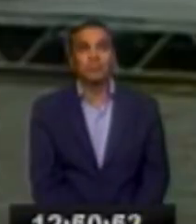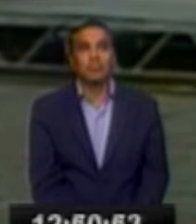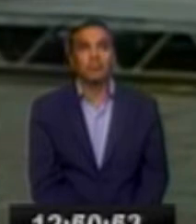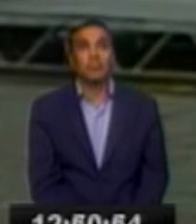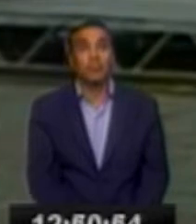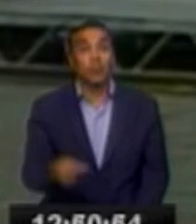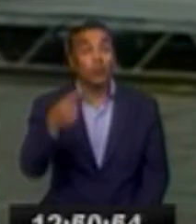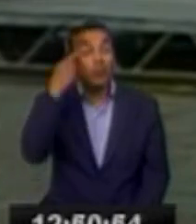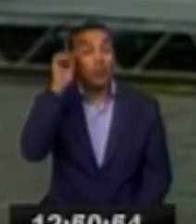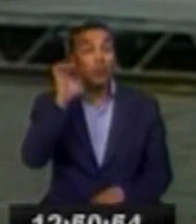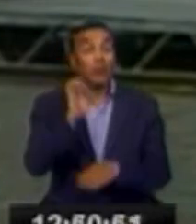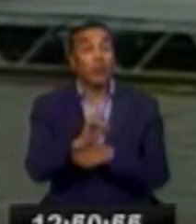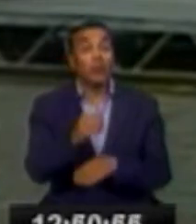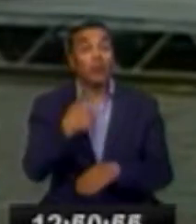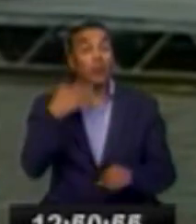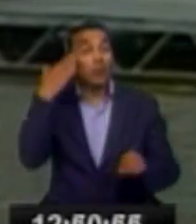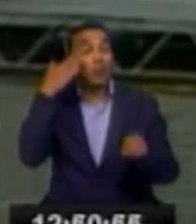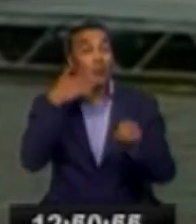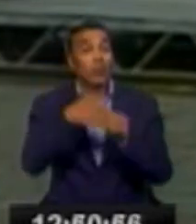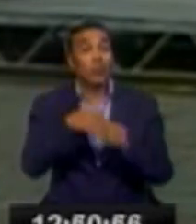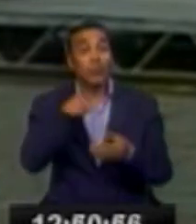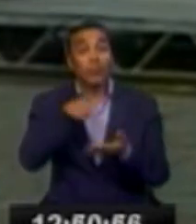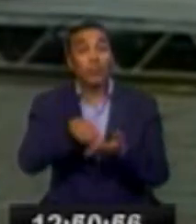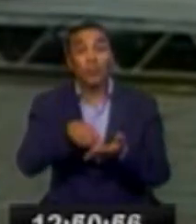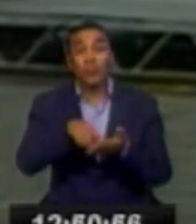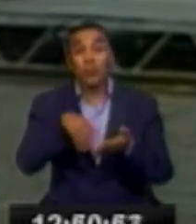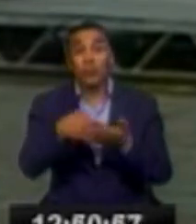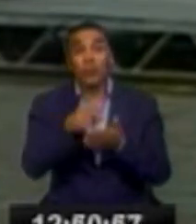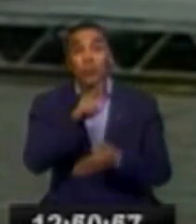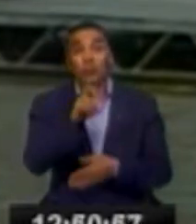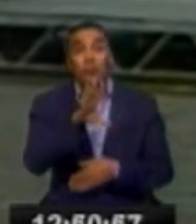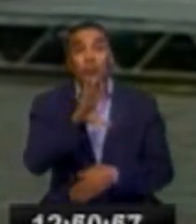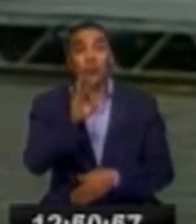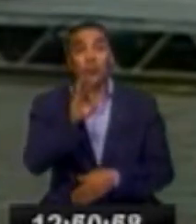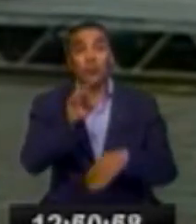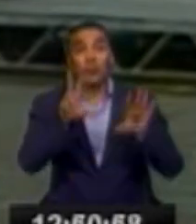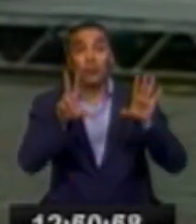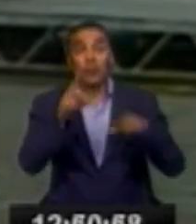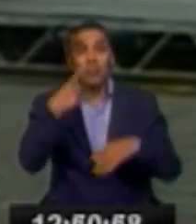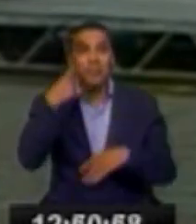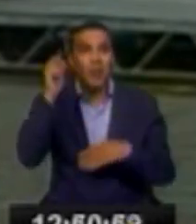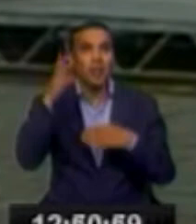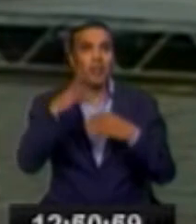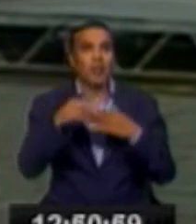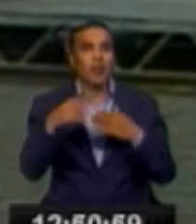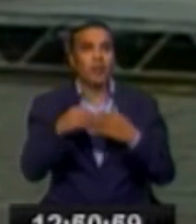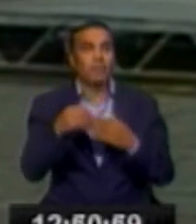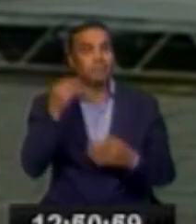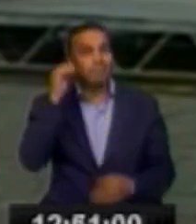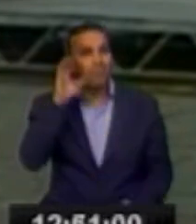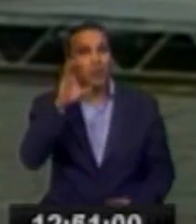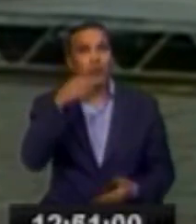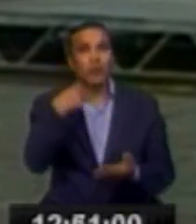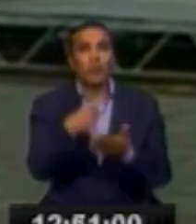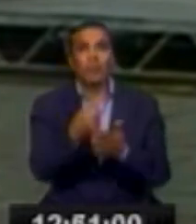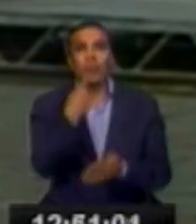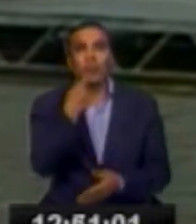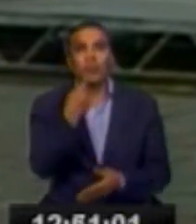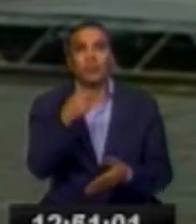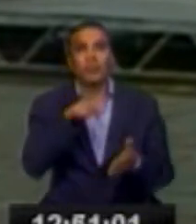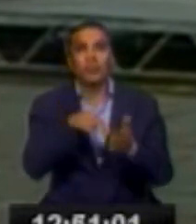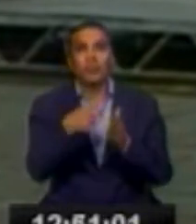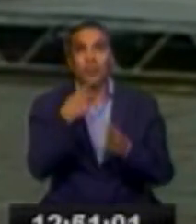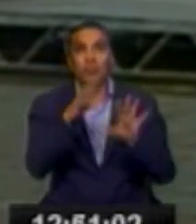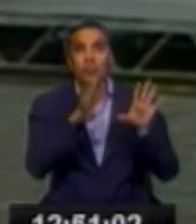El gobierno nacional tiene previsto destinar para esta cobertura 258 millones de dólares, lo que tendrá una cobertura